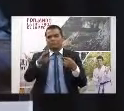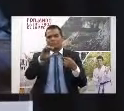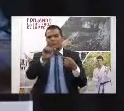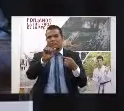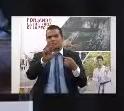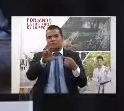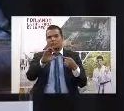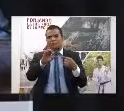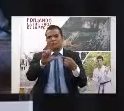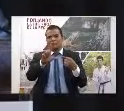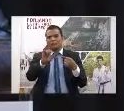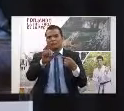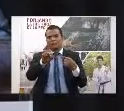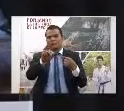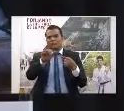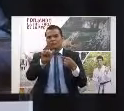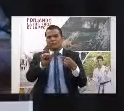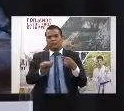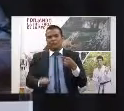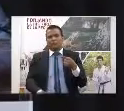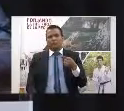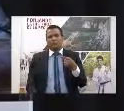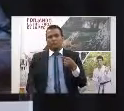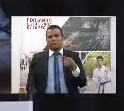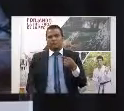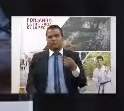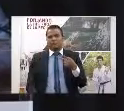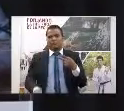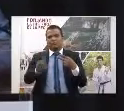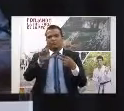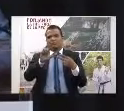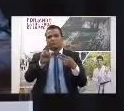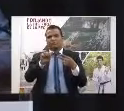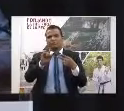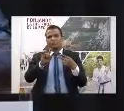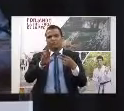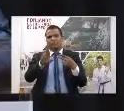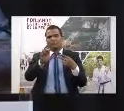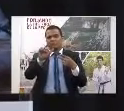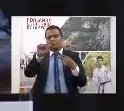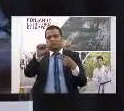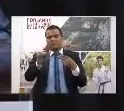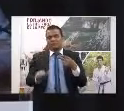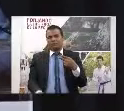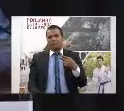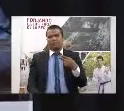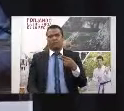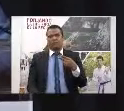Carolina Paneso Umaña, Laura Pareja Hernández,